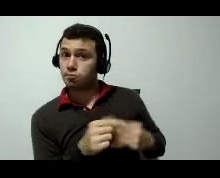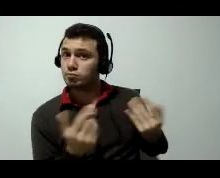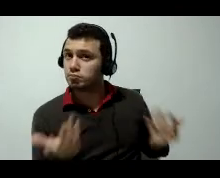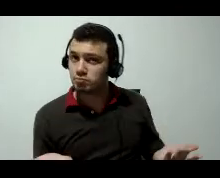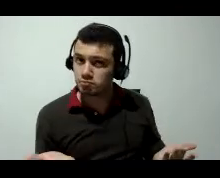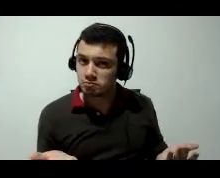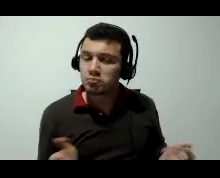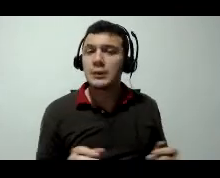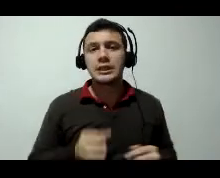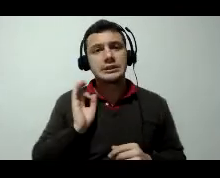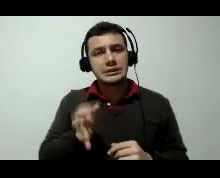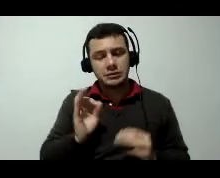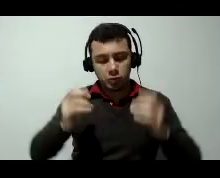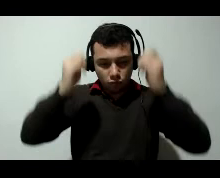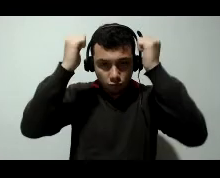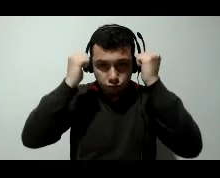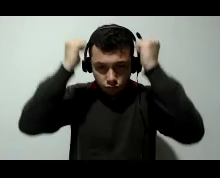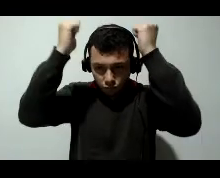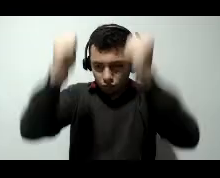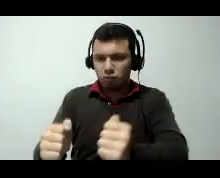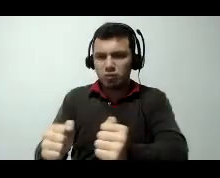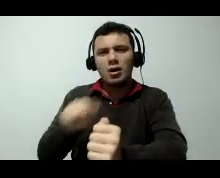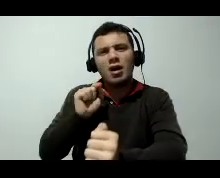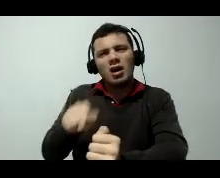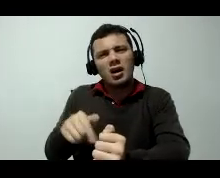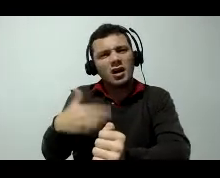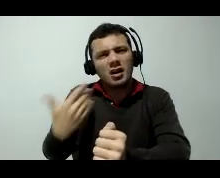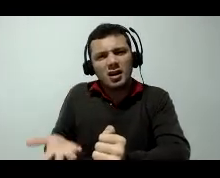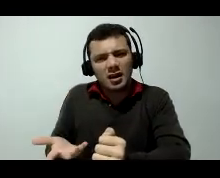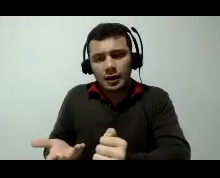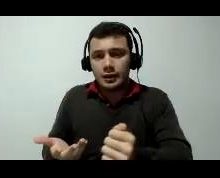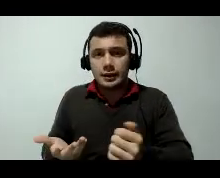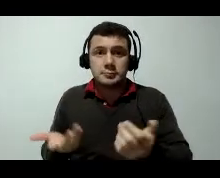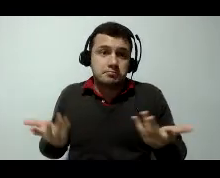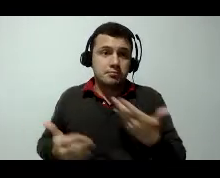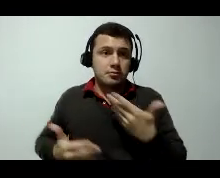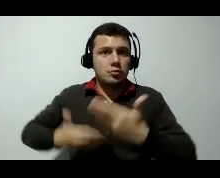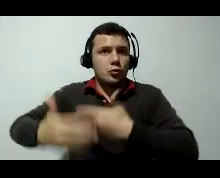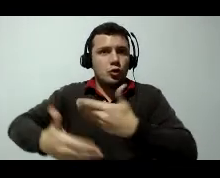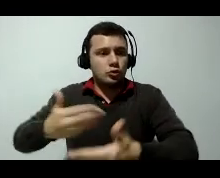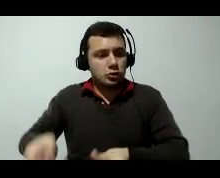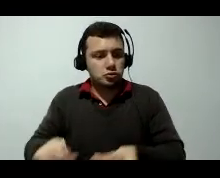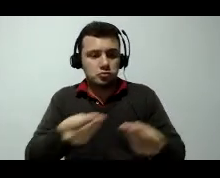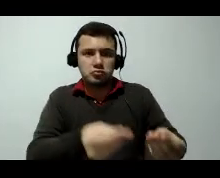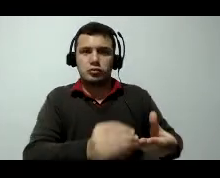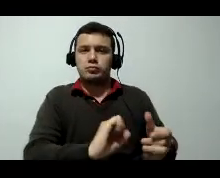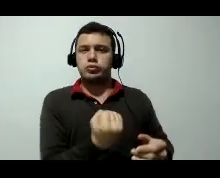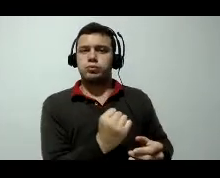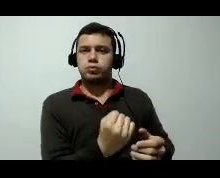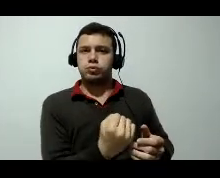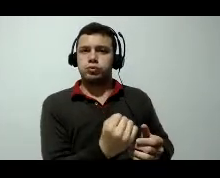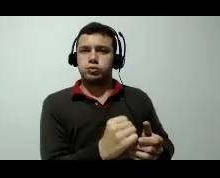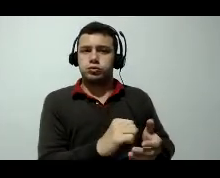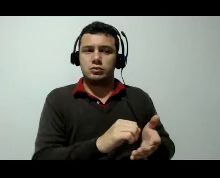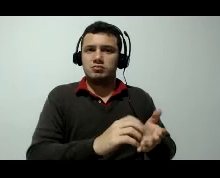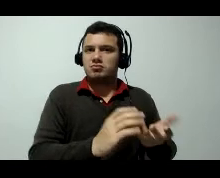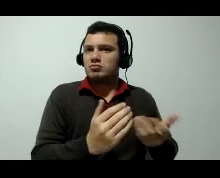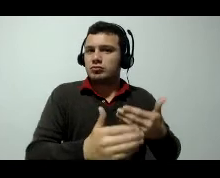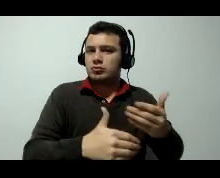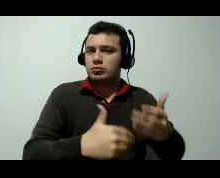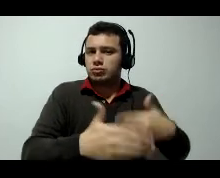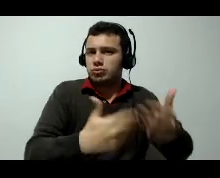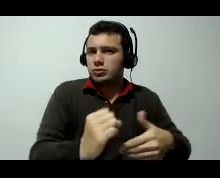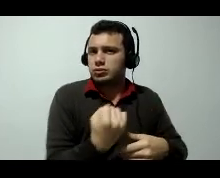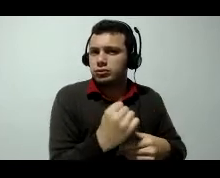de protección personal disponibles en caso tal de que tenga un proceso de lavandería? O sea, mirar la cantidad mínima que necesito y los tiempos